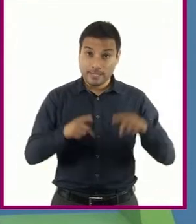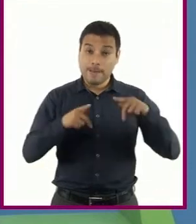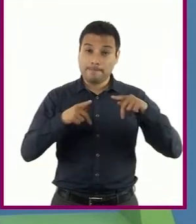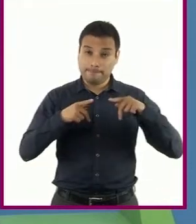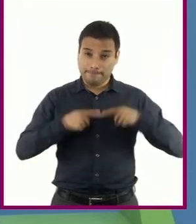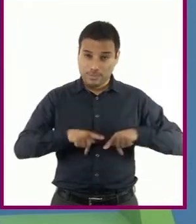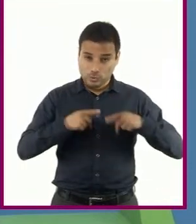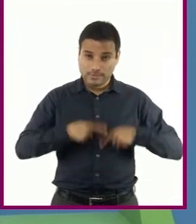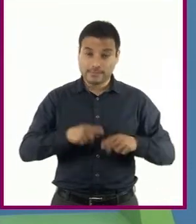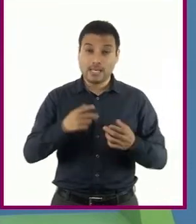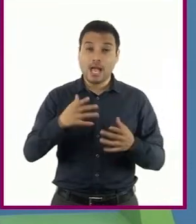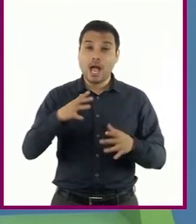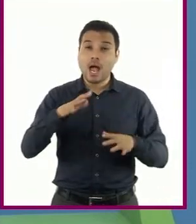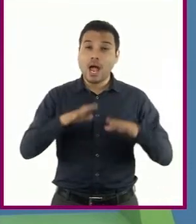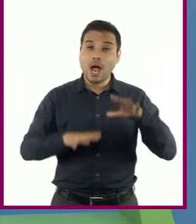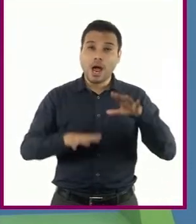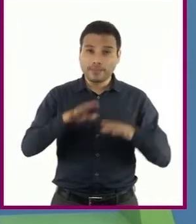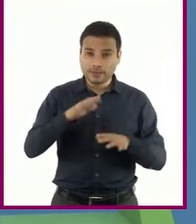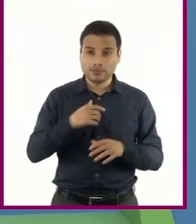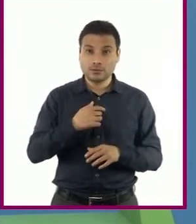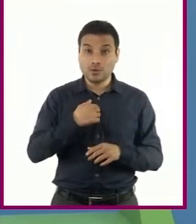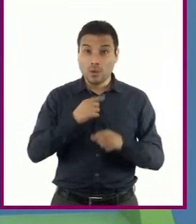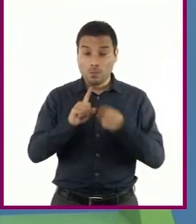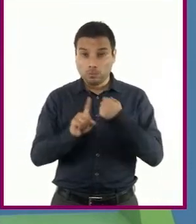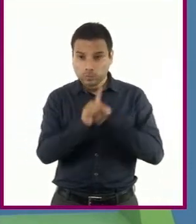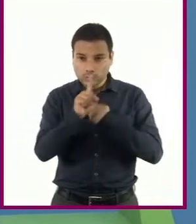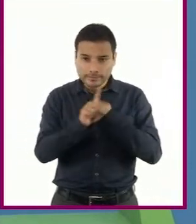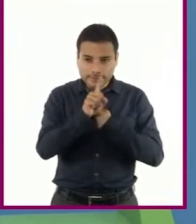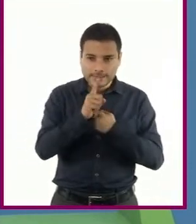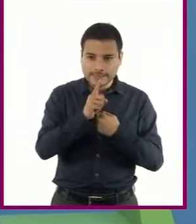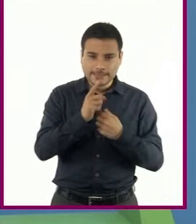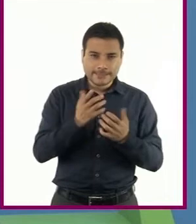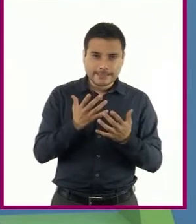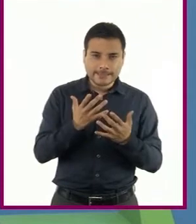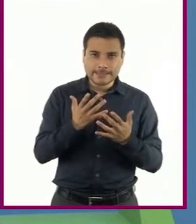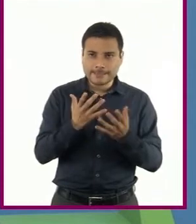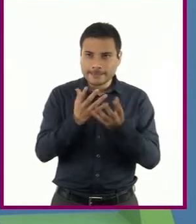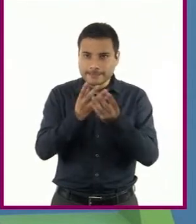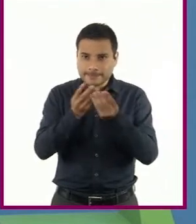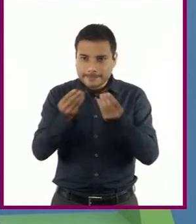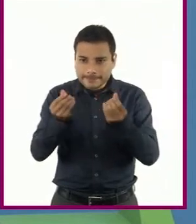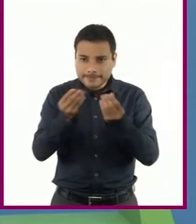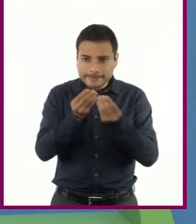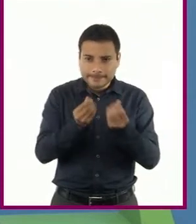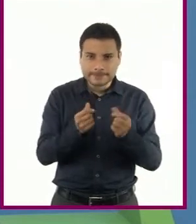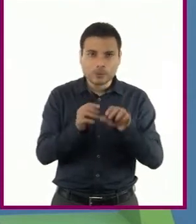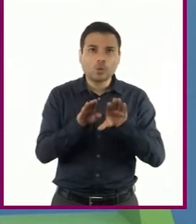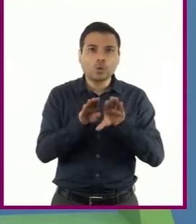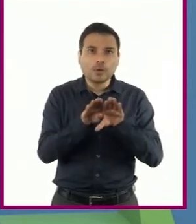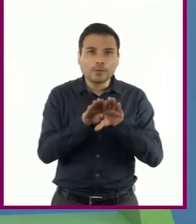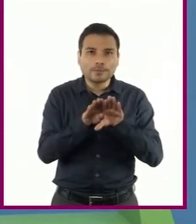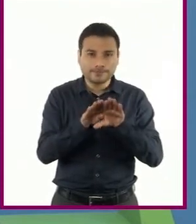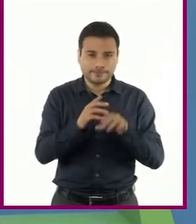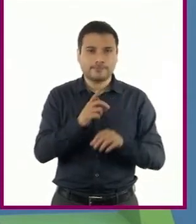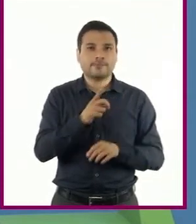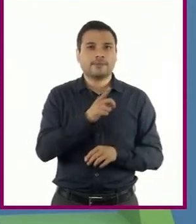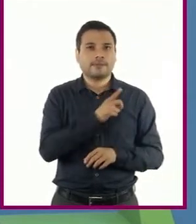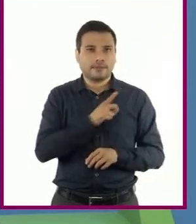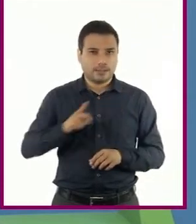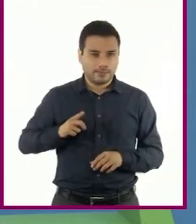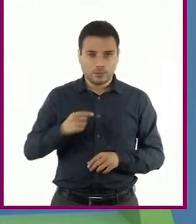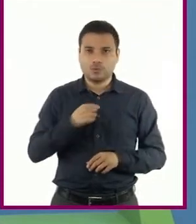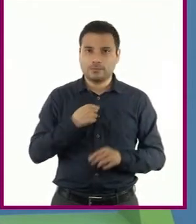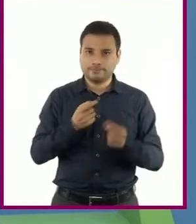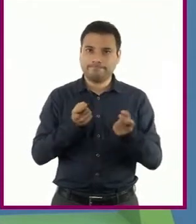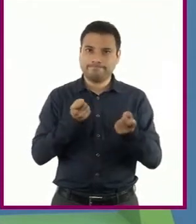responden impulsivamente ante los problemas de su comunidad, pero la solución de estos requiere de la autorregulación y reflexión,